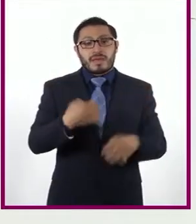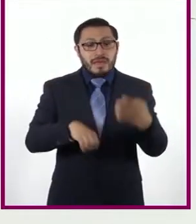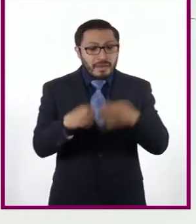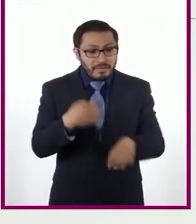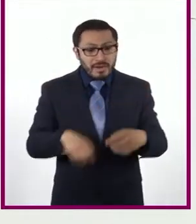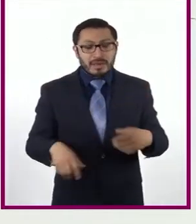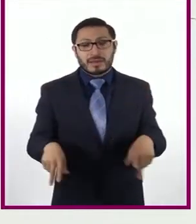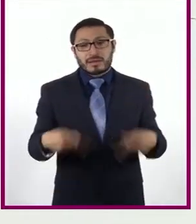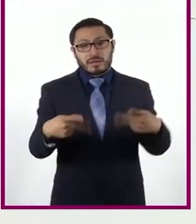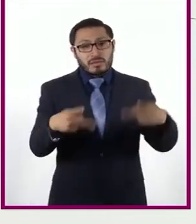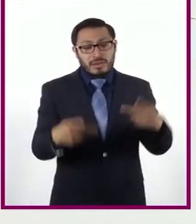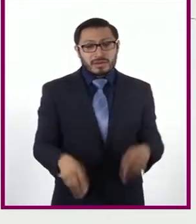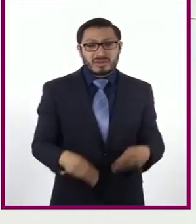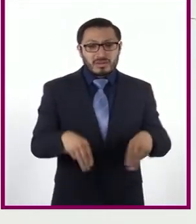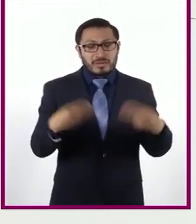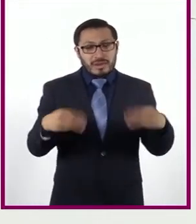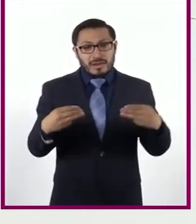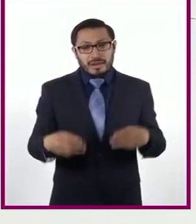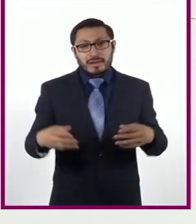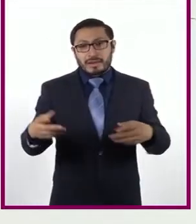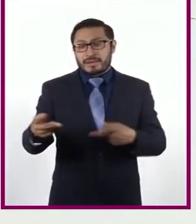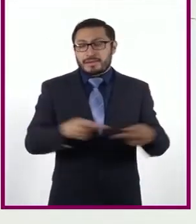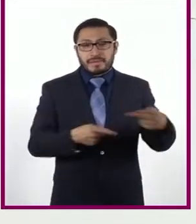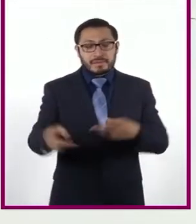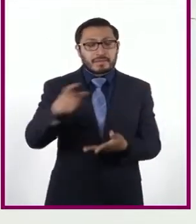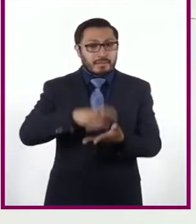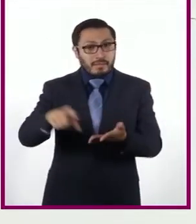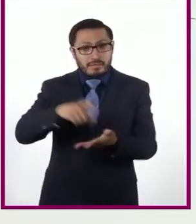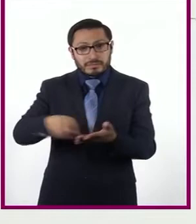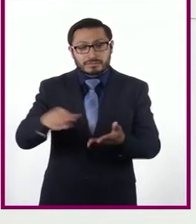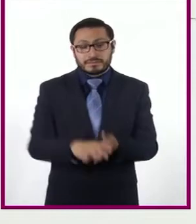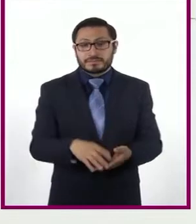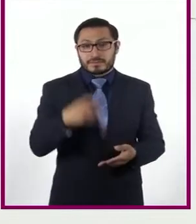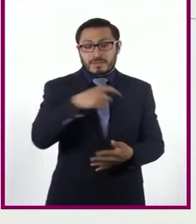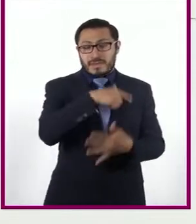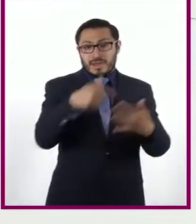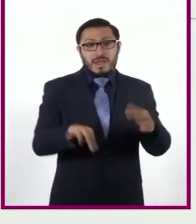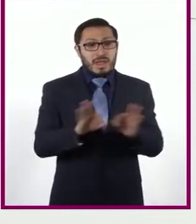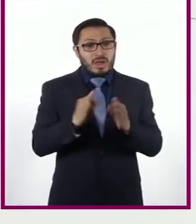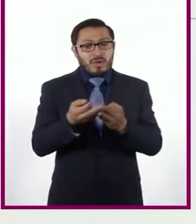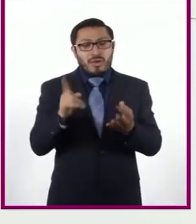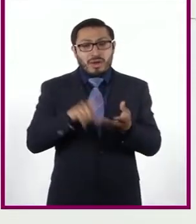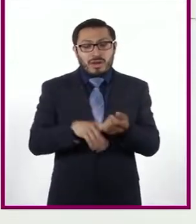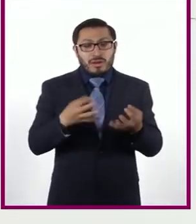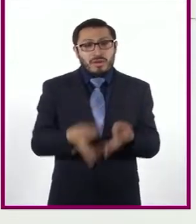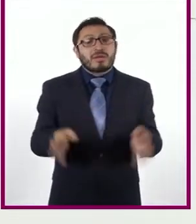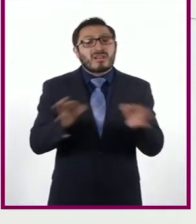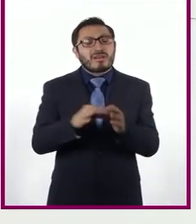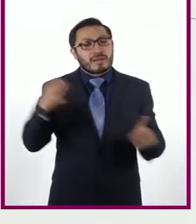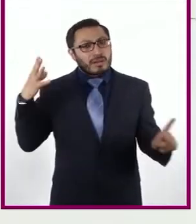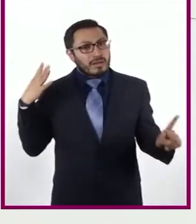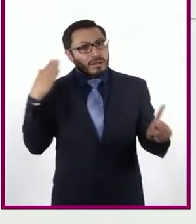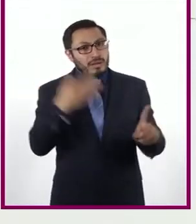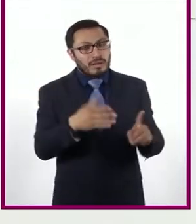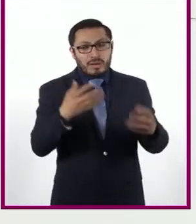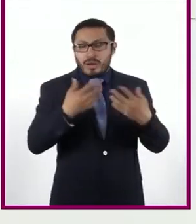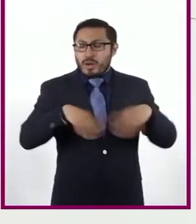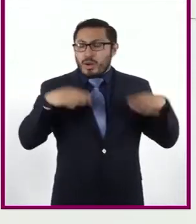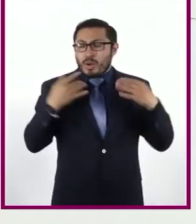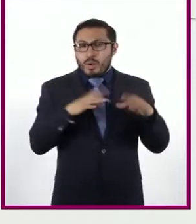mercado, producción y consumo, considerados estos como elementos esenciales para el logro del máximo